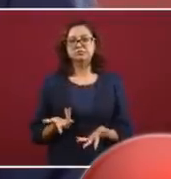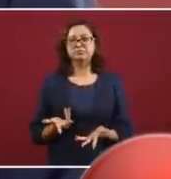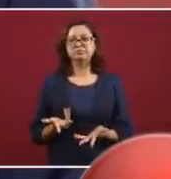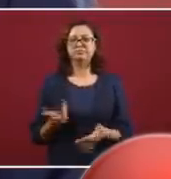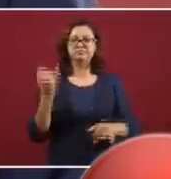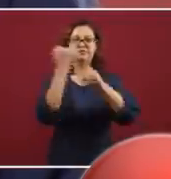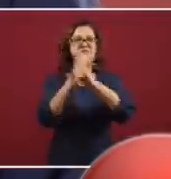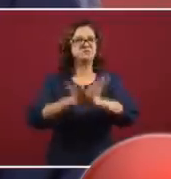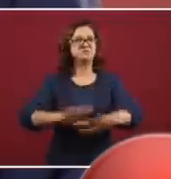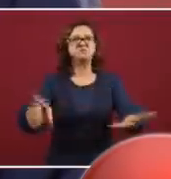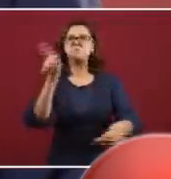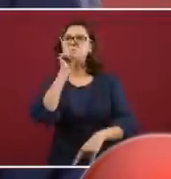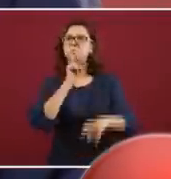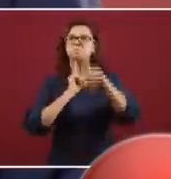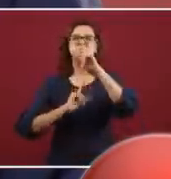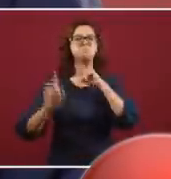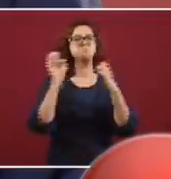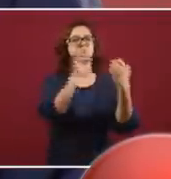desinformar,